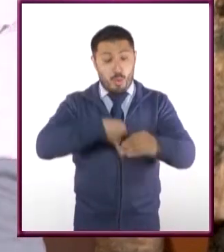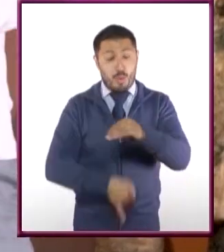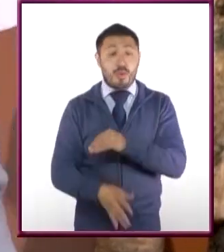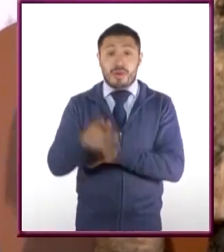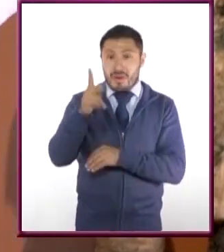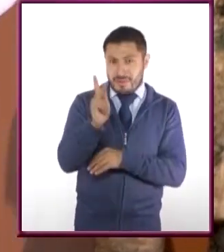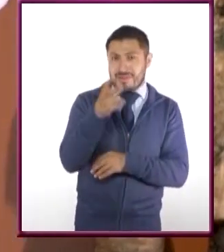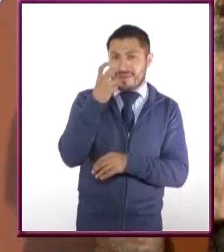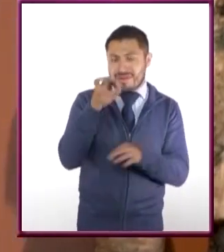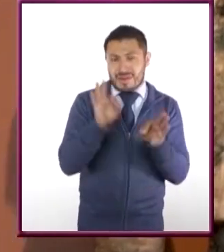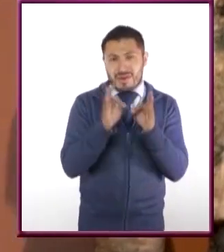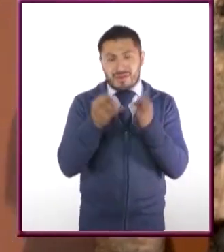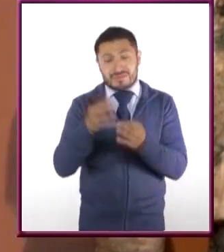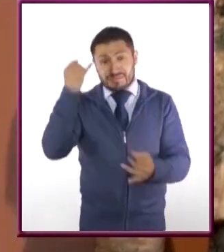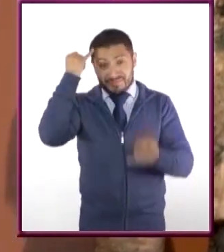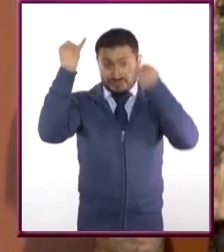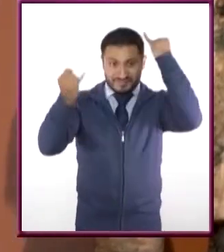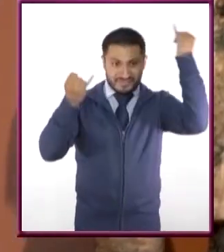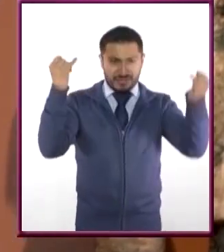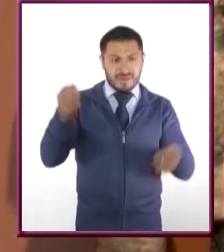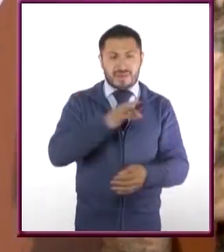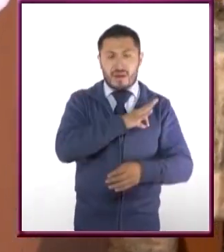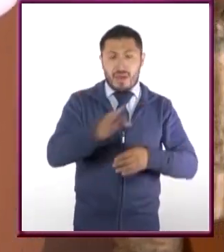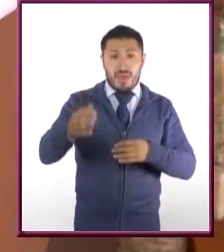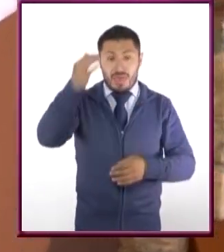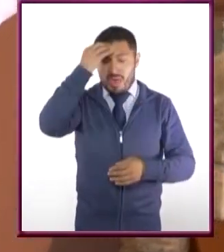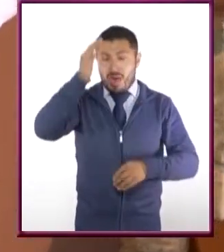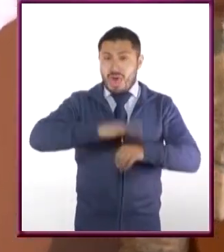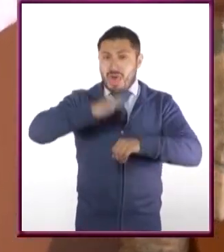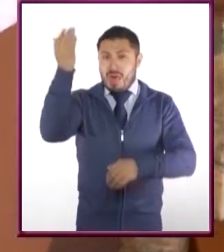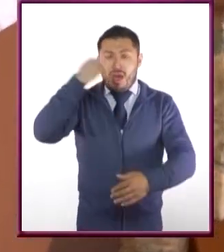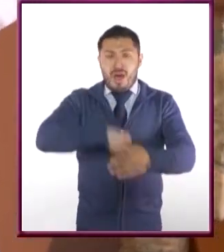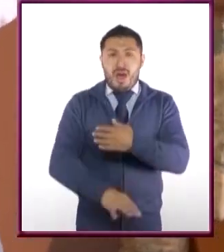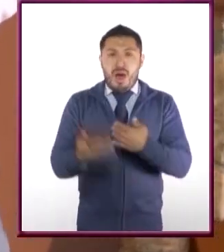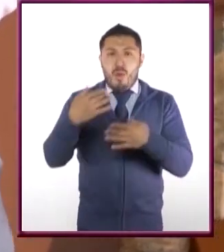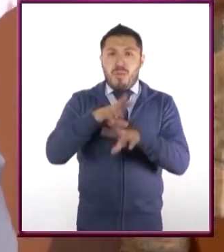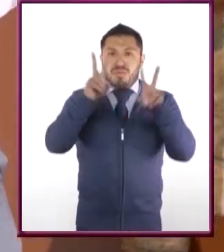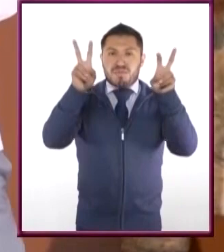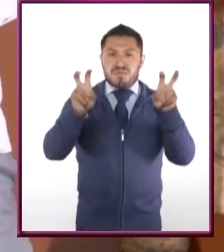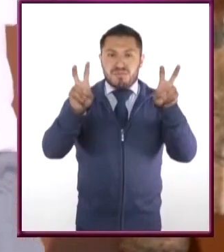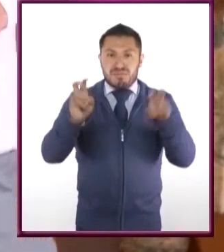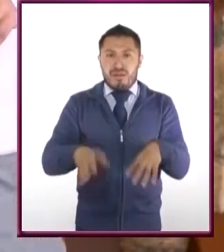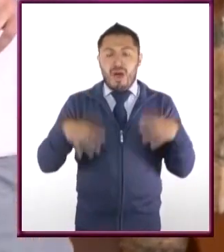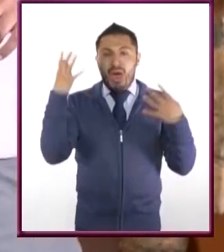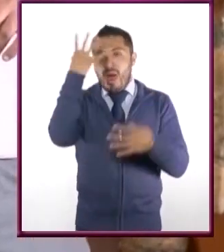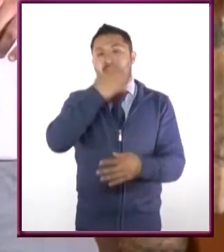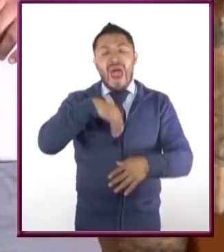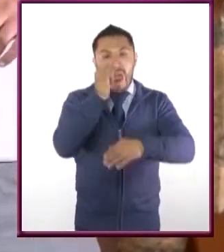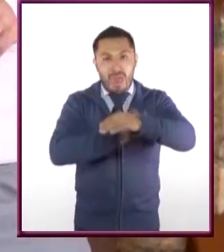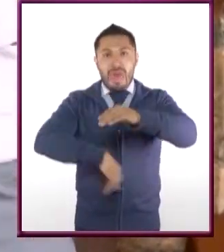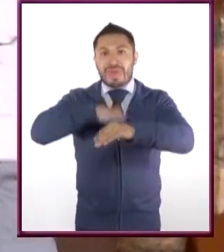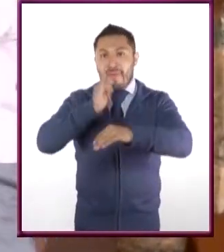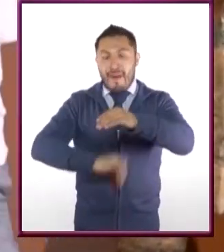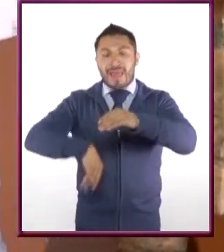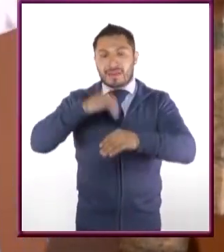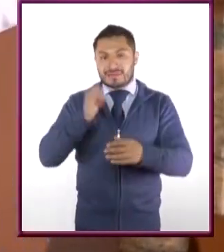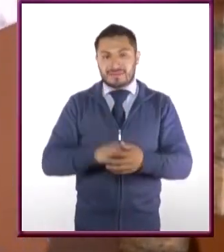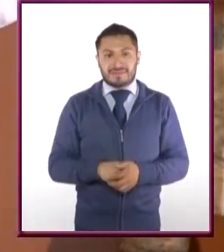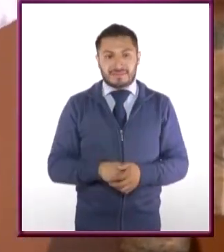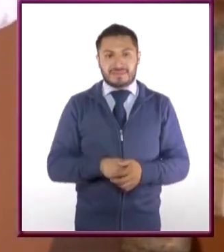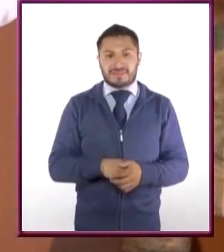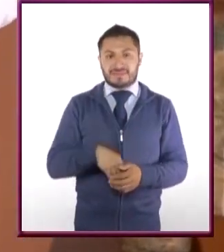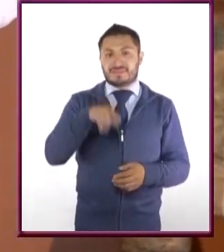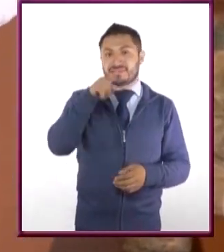pero es gracias a este tipo de ideas que hemos podido ampliar nuestro conocimiento sobre estos increíbles animales. Tienes razón.